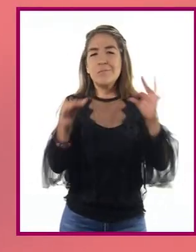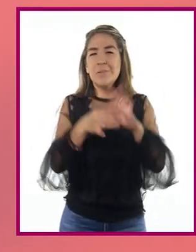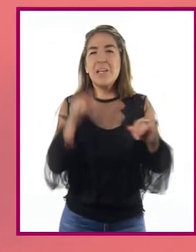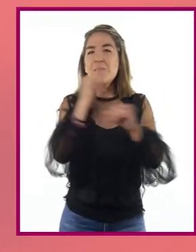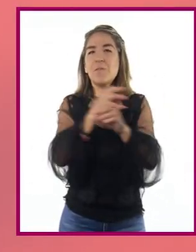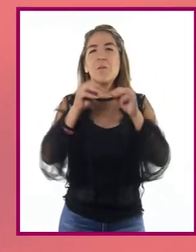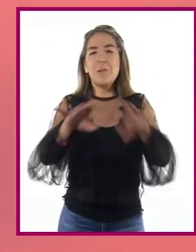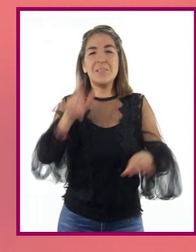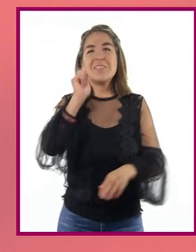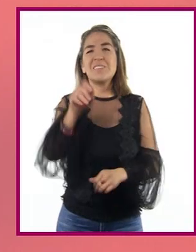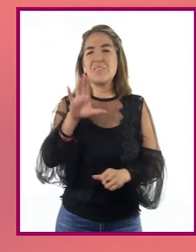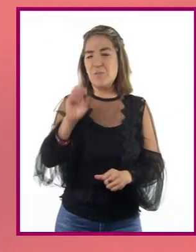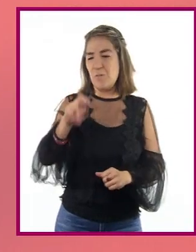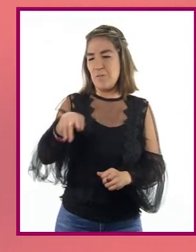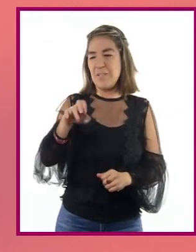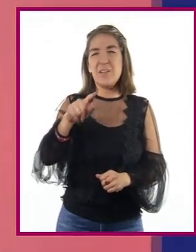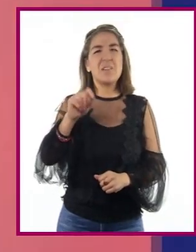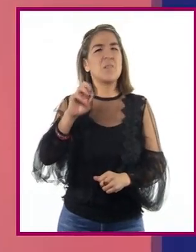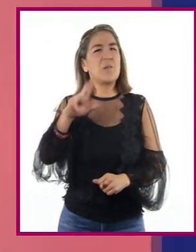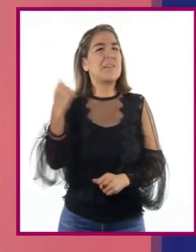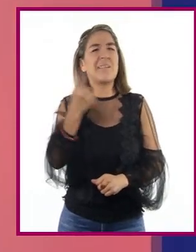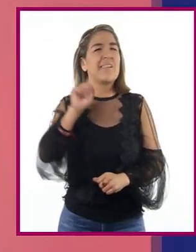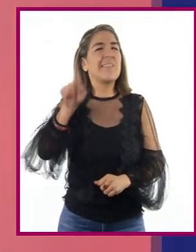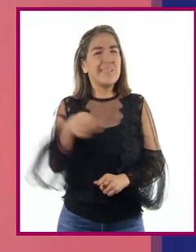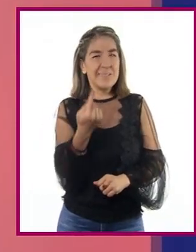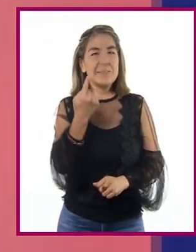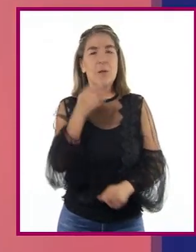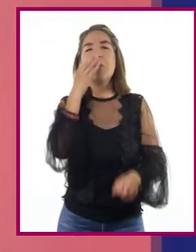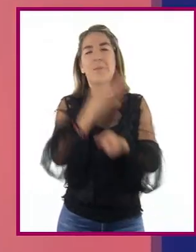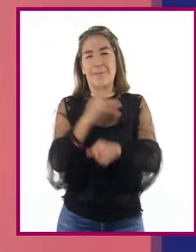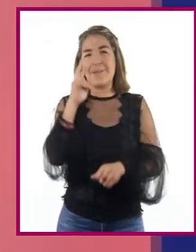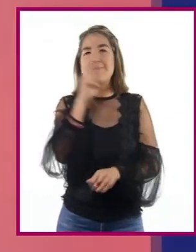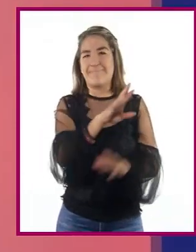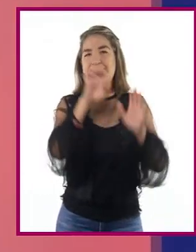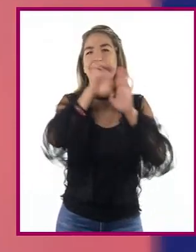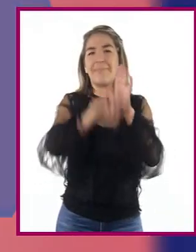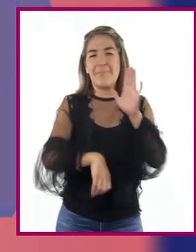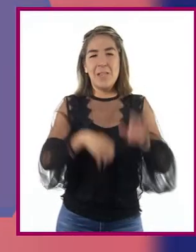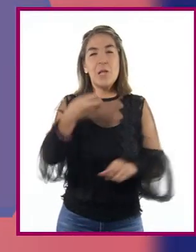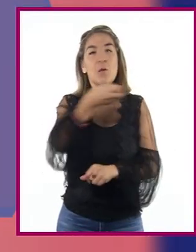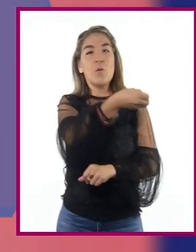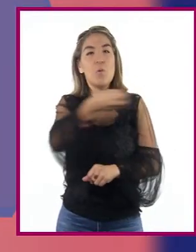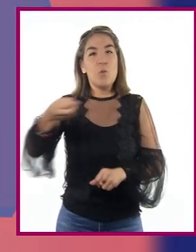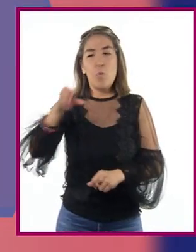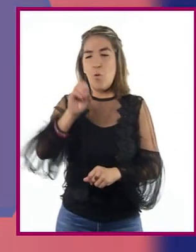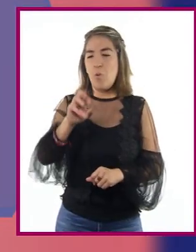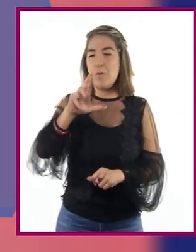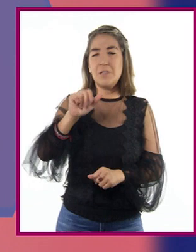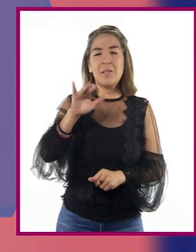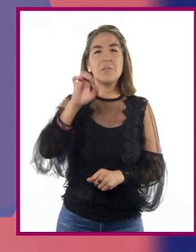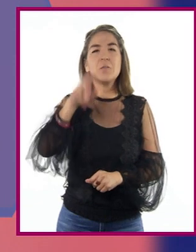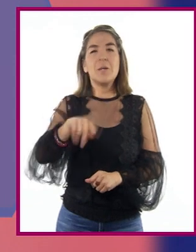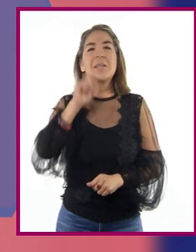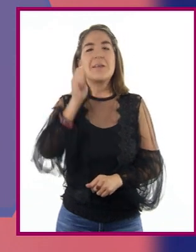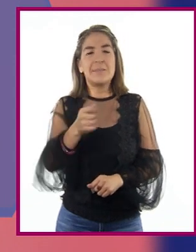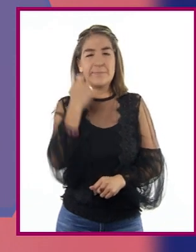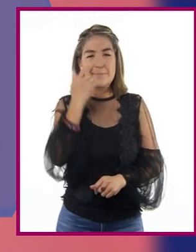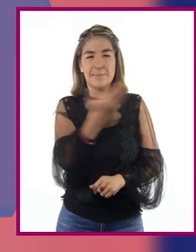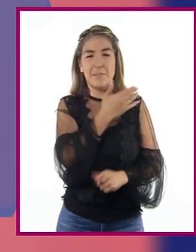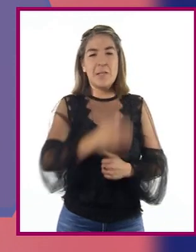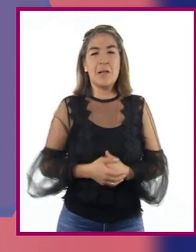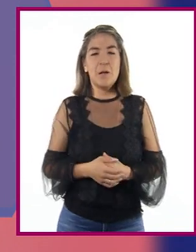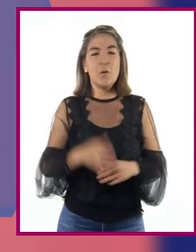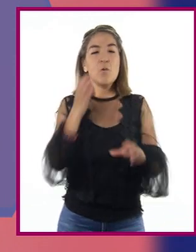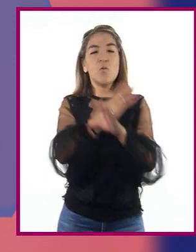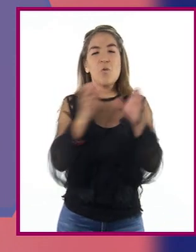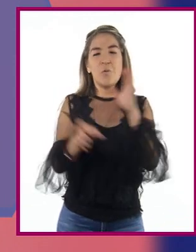qué son los conectores, profesora? Veamos un ejemplo, la oración. El uso de productos desechables ayuda